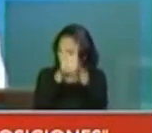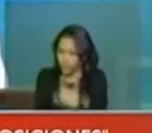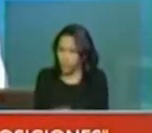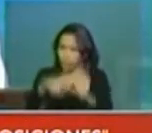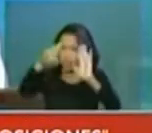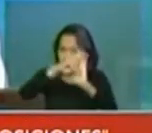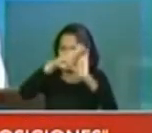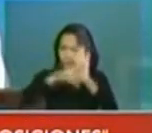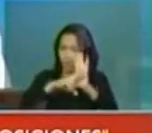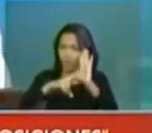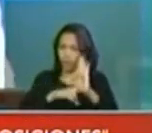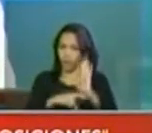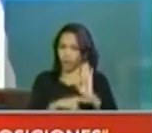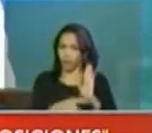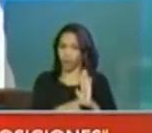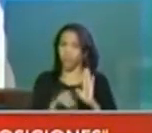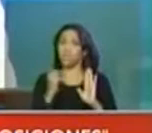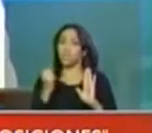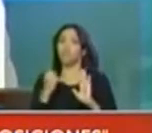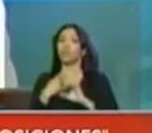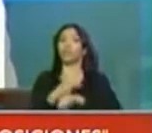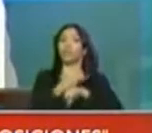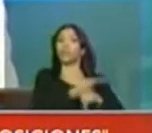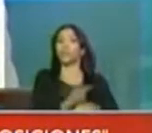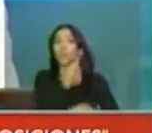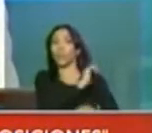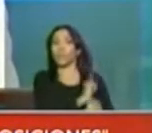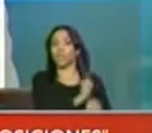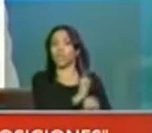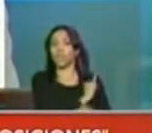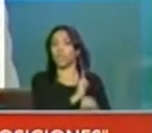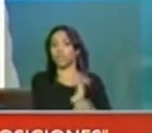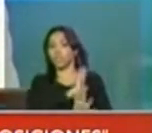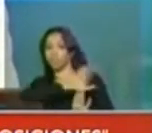su natural preponderancia a otros instrumentos.